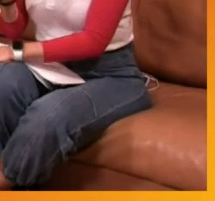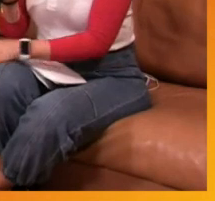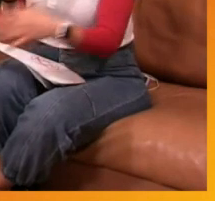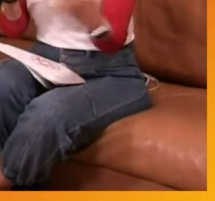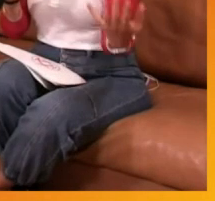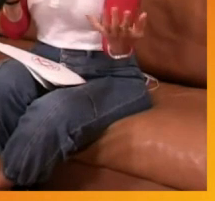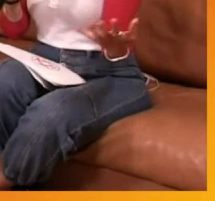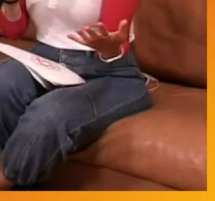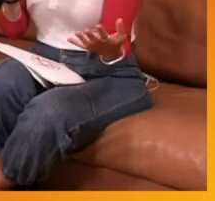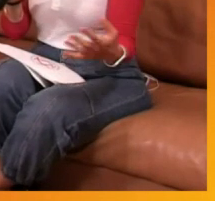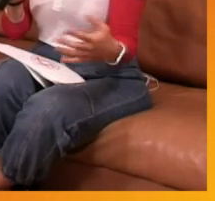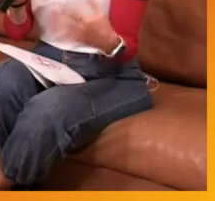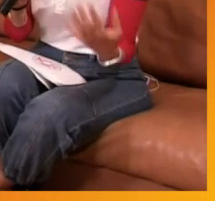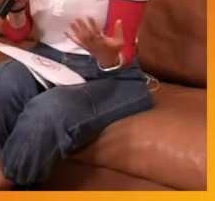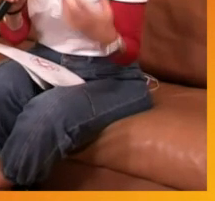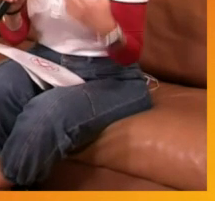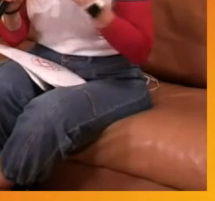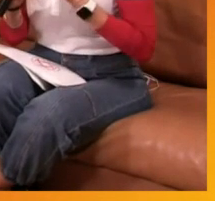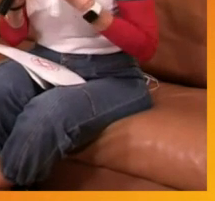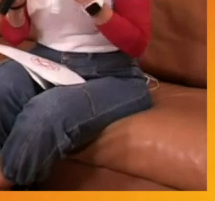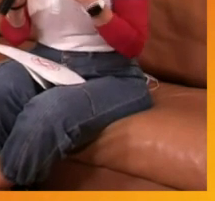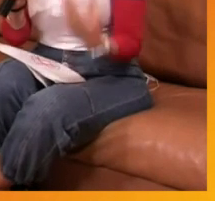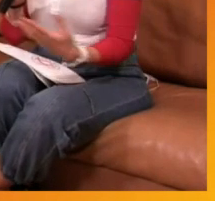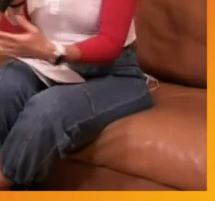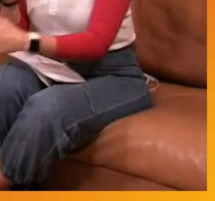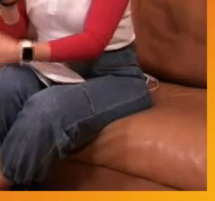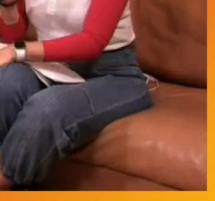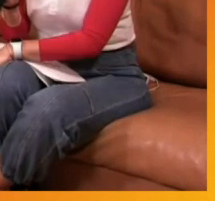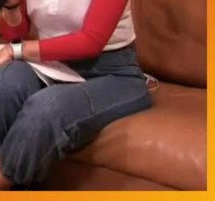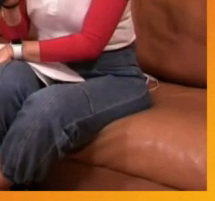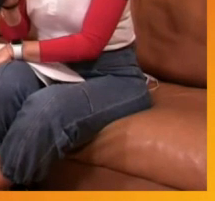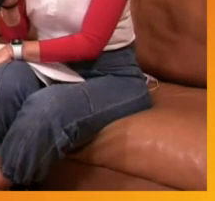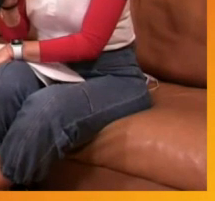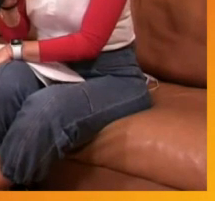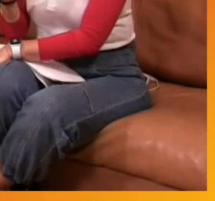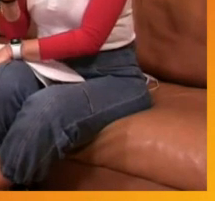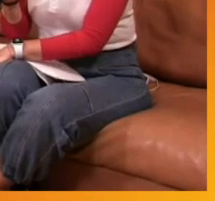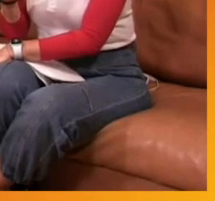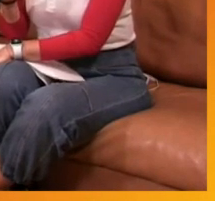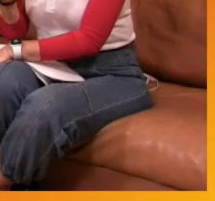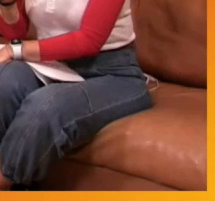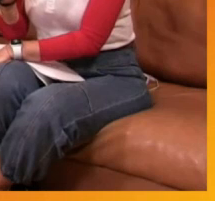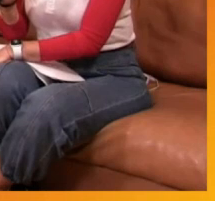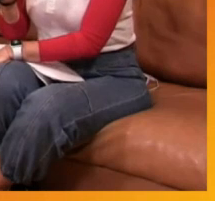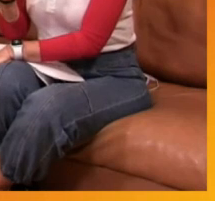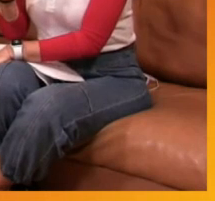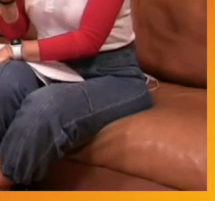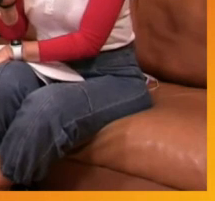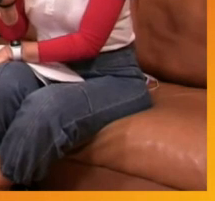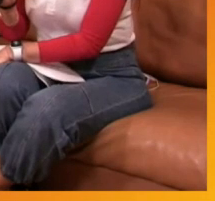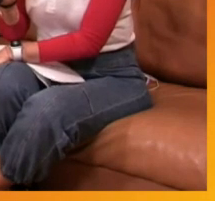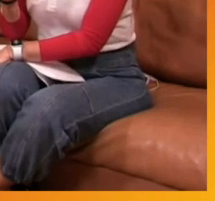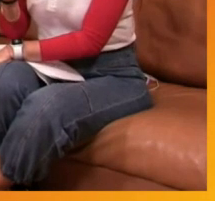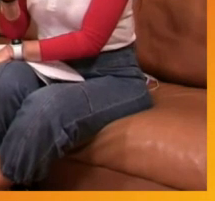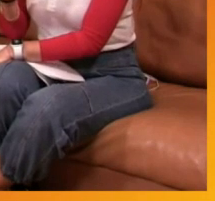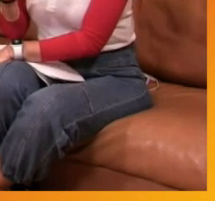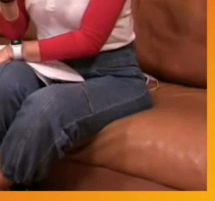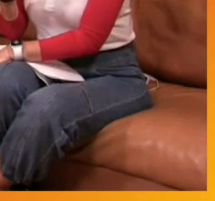de comunicar las causas y muchas veces desde la experiencia. Entonces es algo que de verdad a todos nos ha